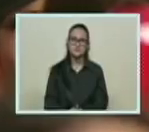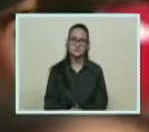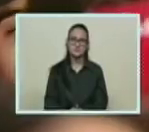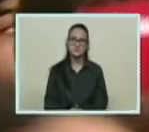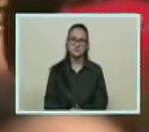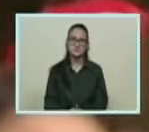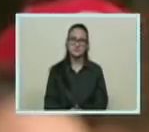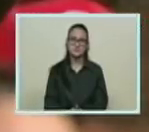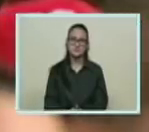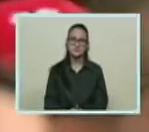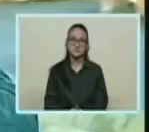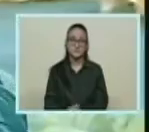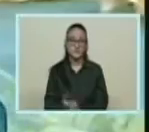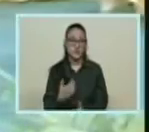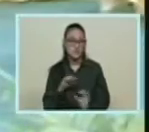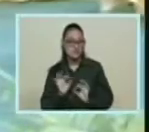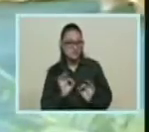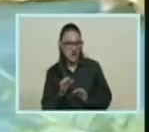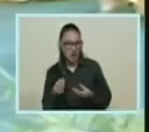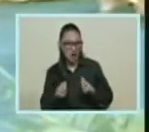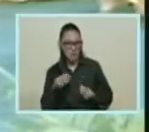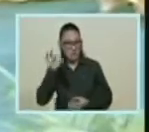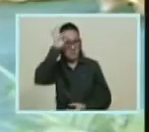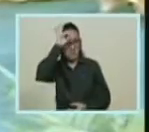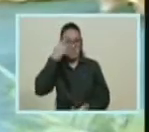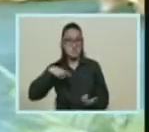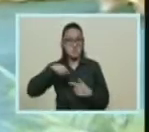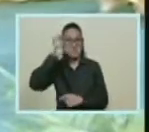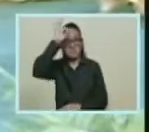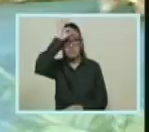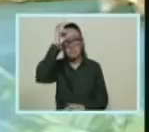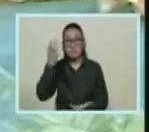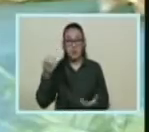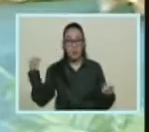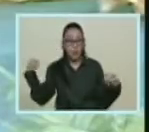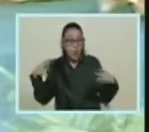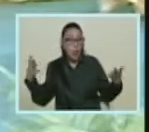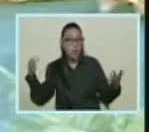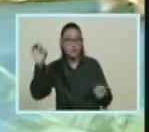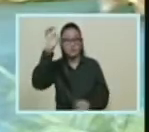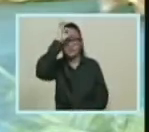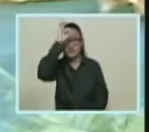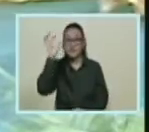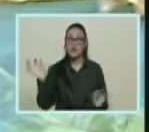No teníamos esa previsión. ¿Quién la iba a tener? Ni los brujos ni las brujas.